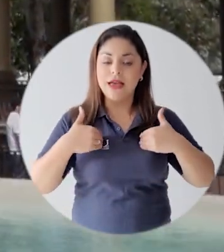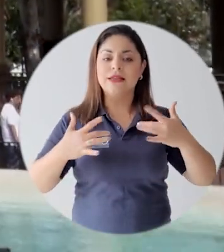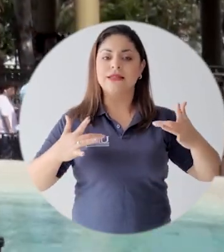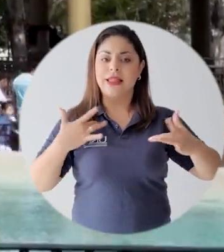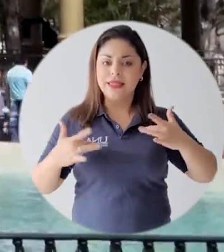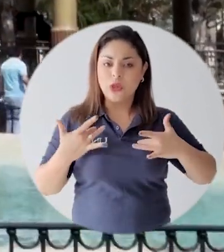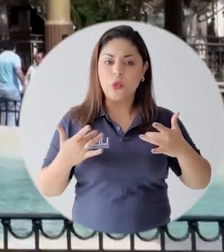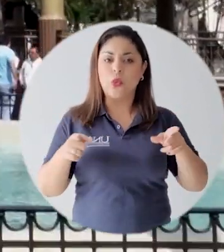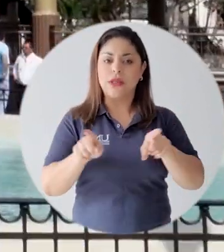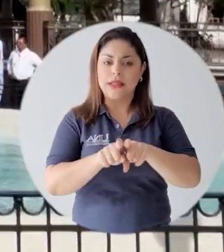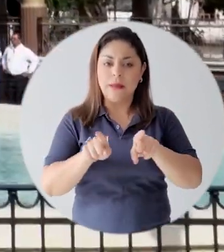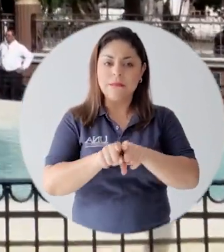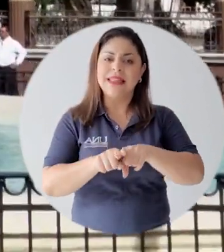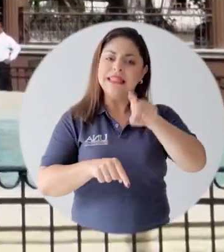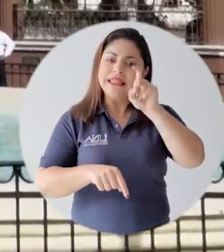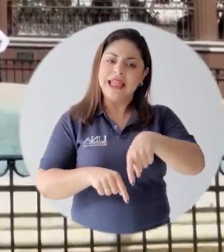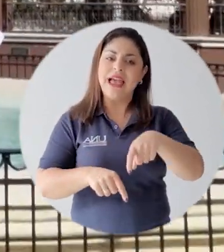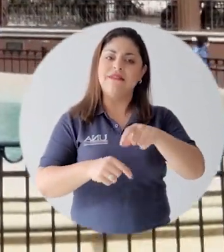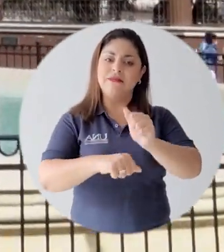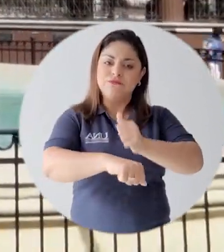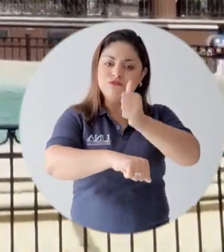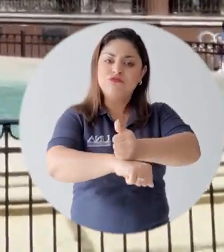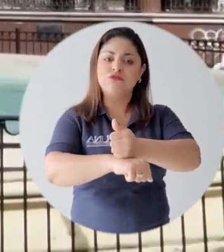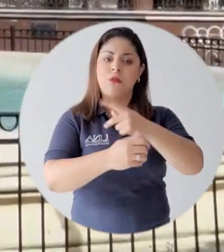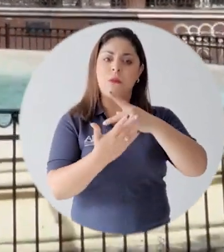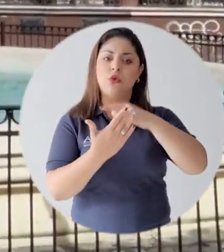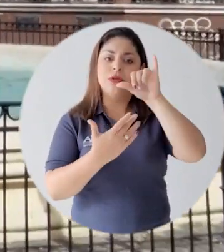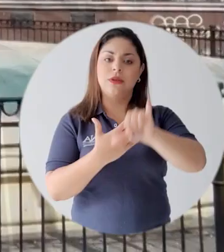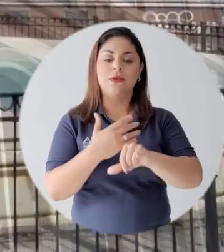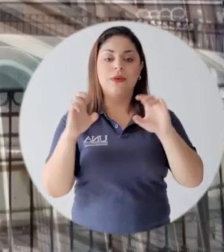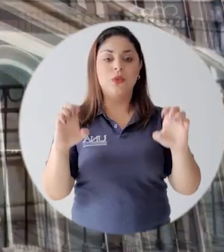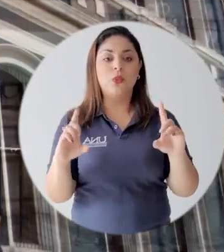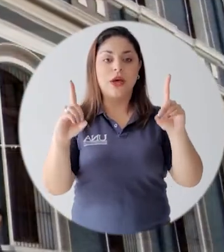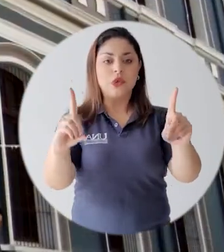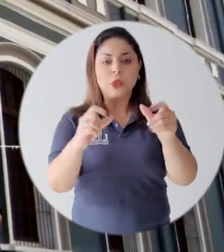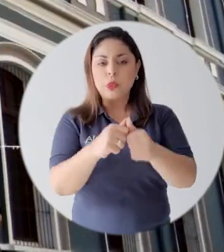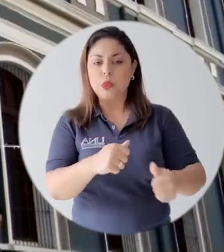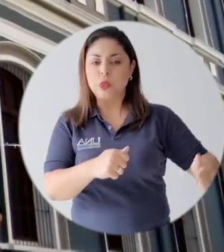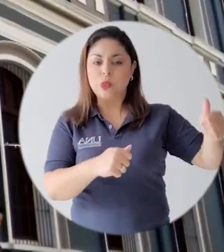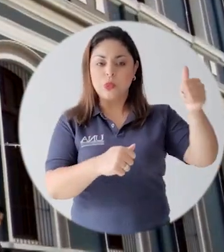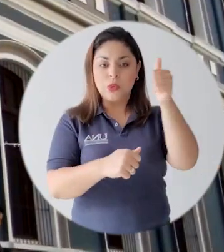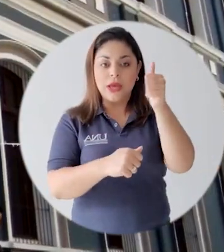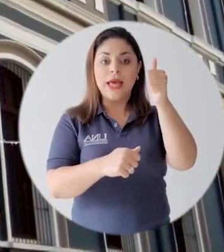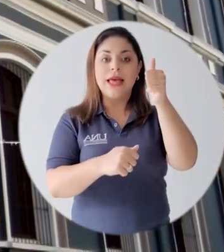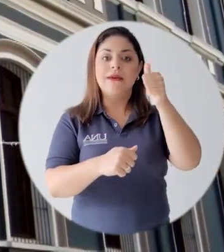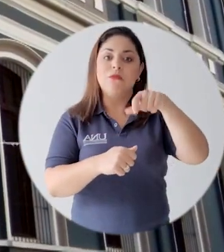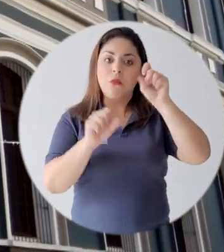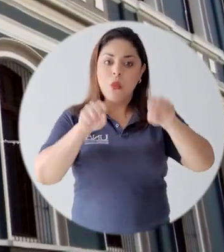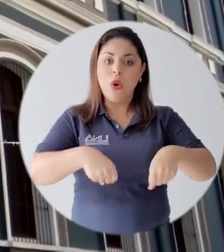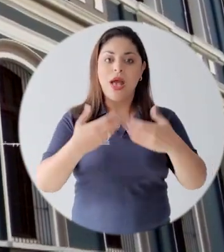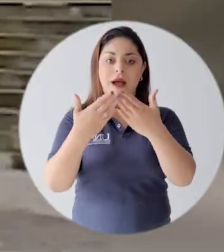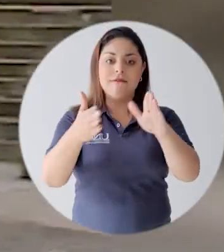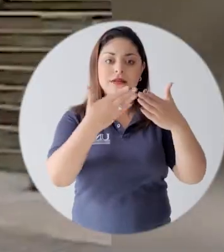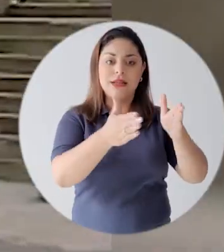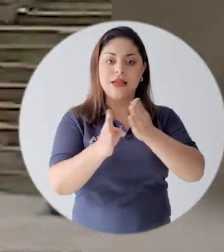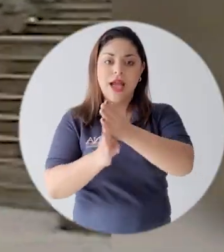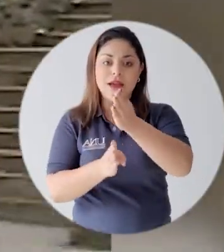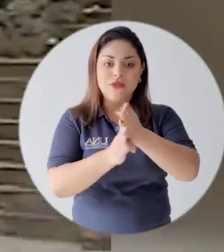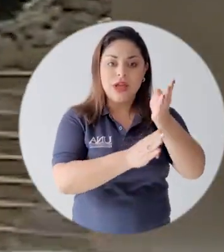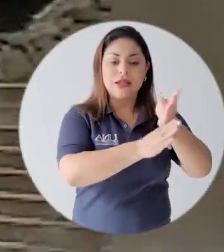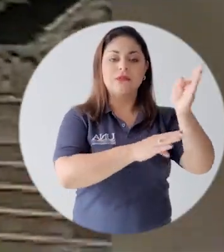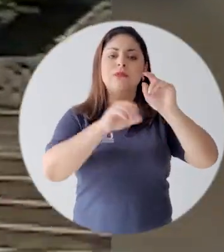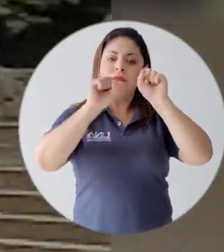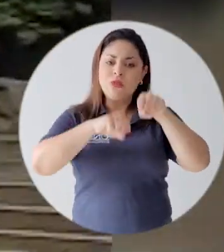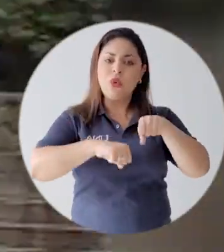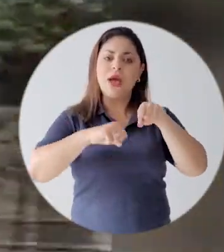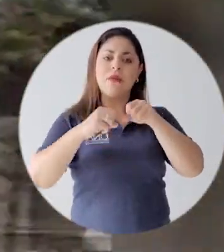En Heredia tenía sentido también la idea de echar a andar un proyecto de educación superior que diera cabida a nuevas